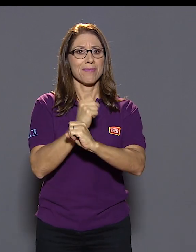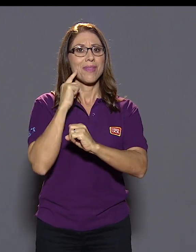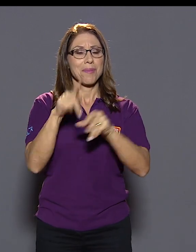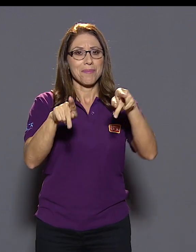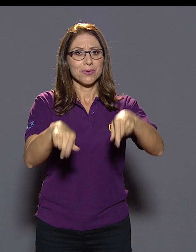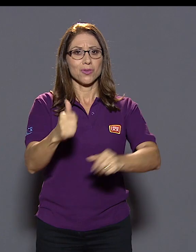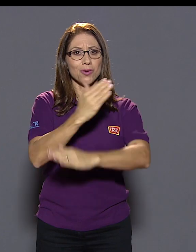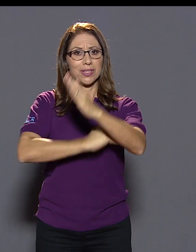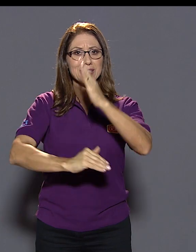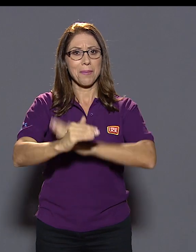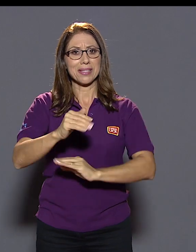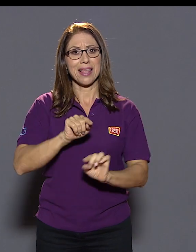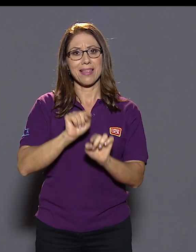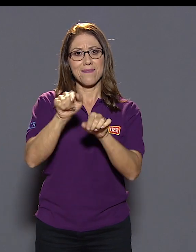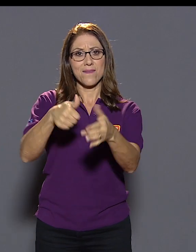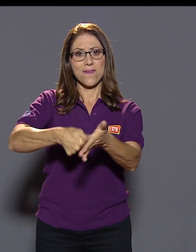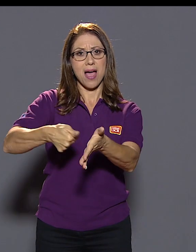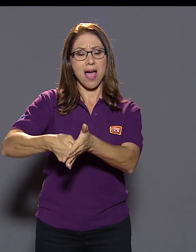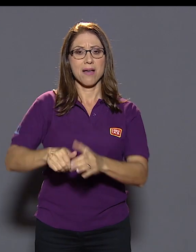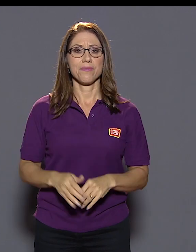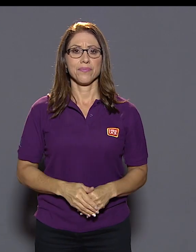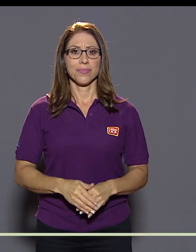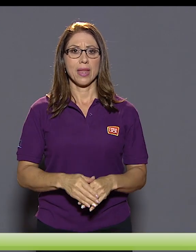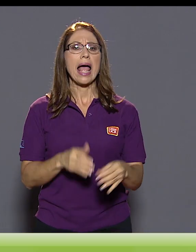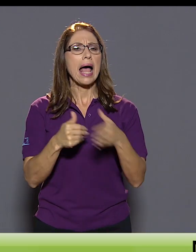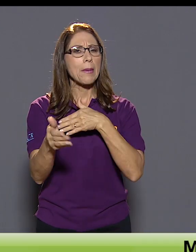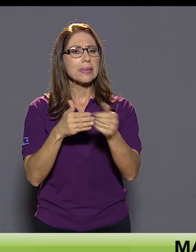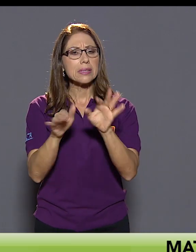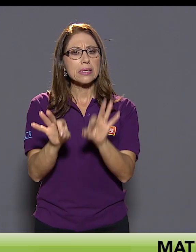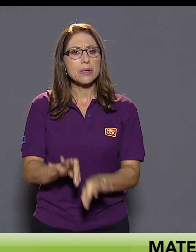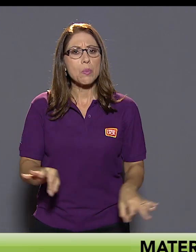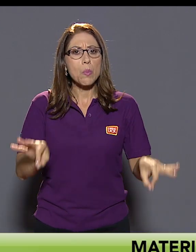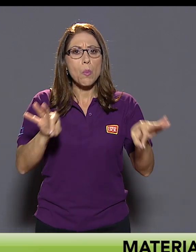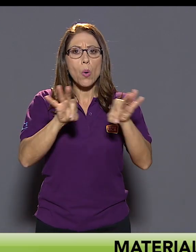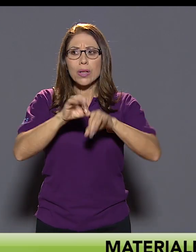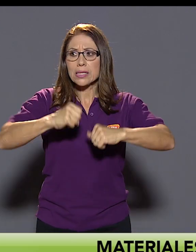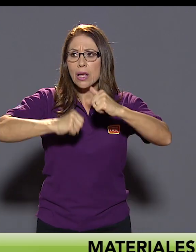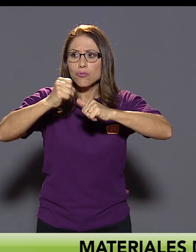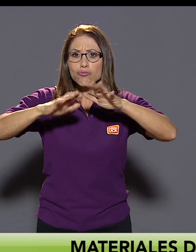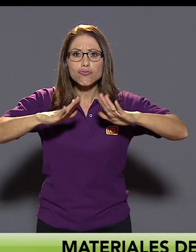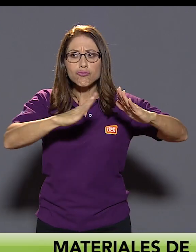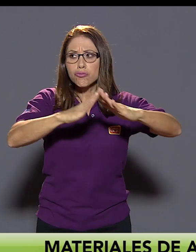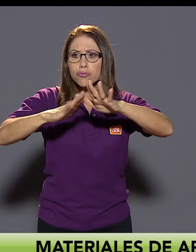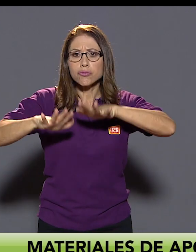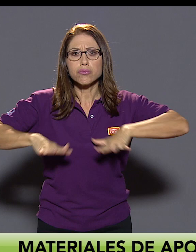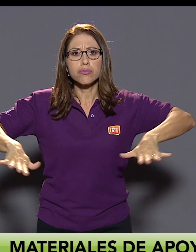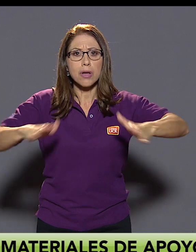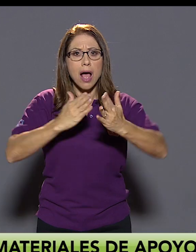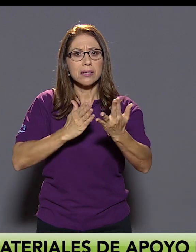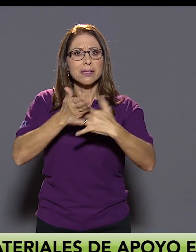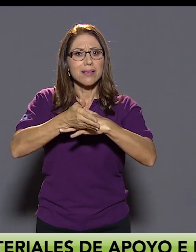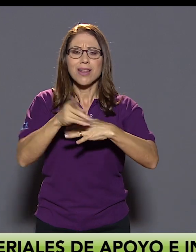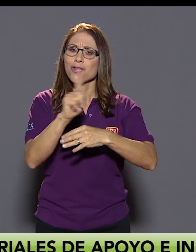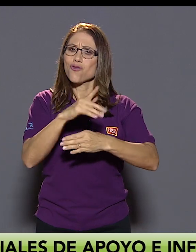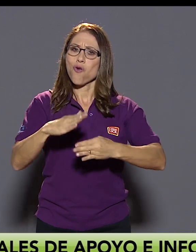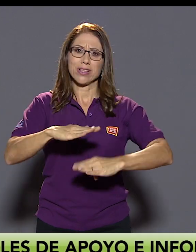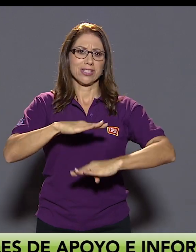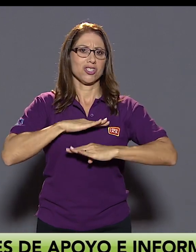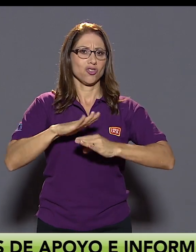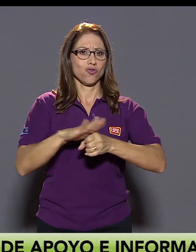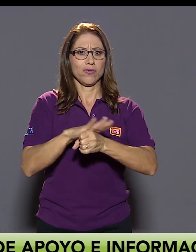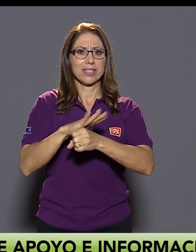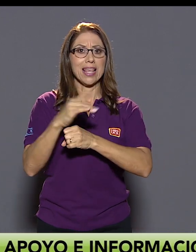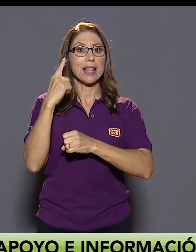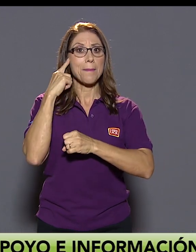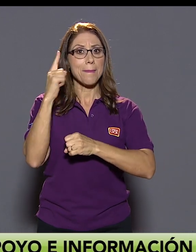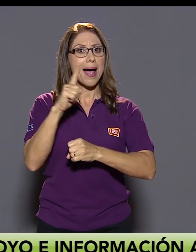la persona con discapacidad que llega a votar. Pese a la importancia de una infraestructura accesible, esta no basta para garantizar el acceso